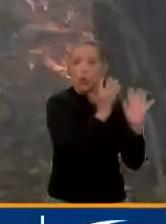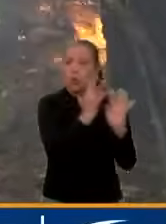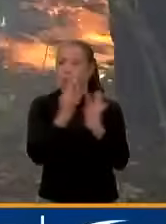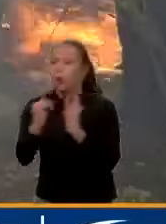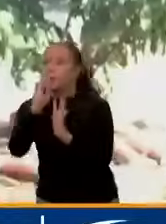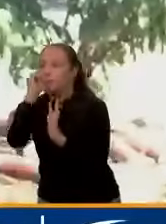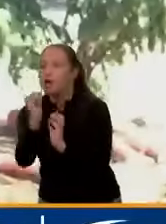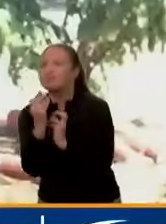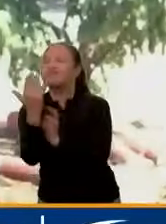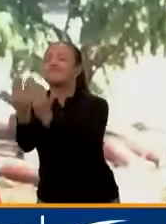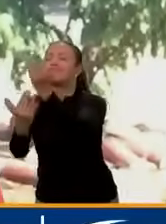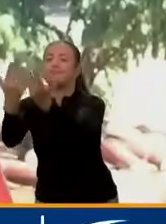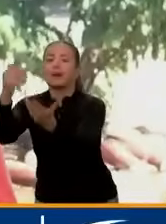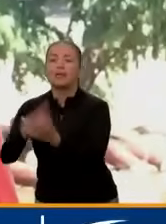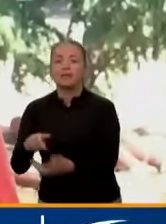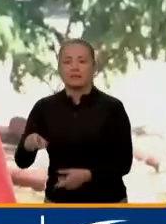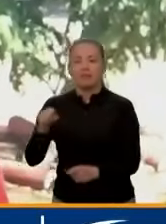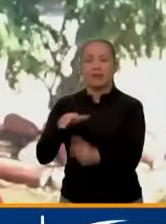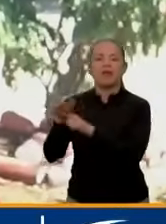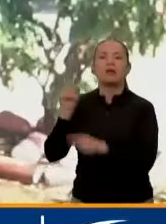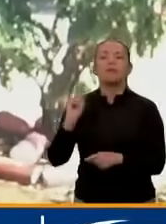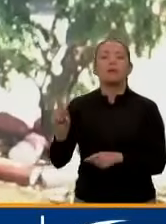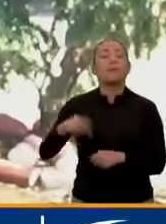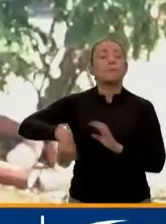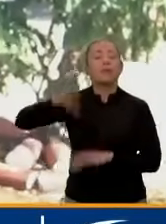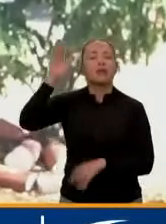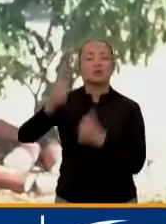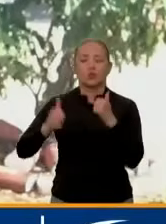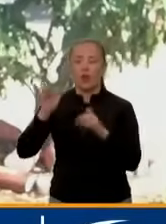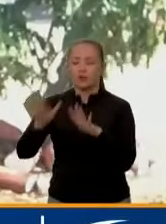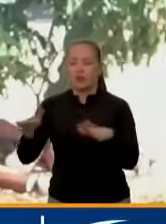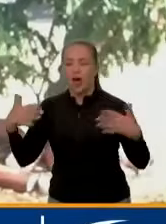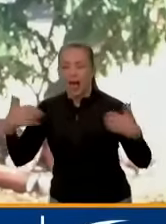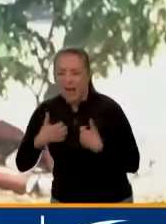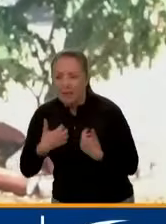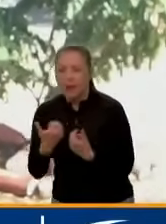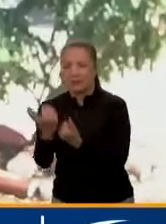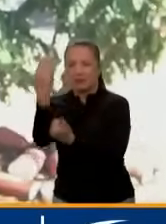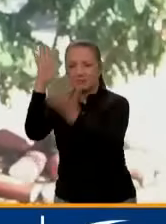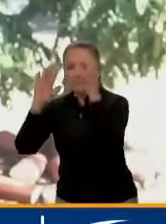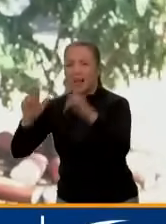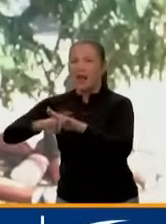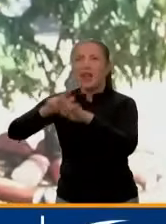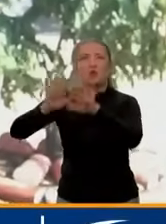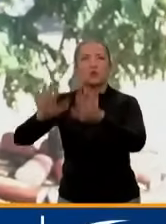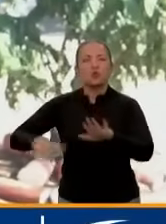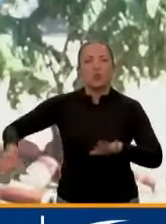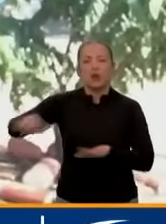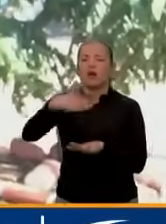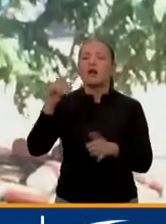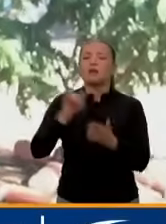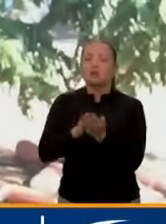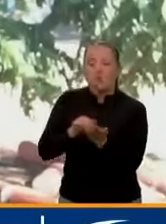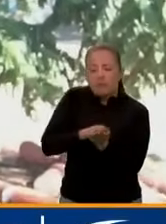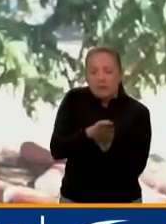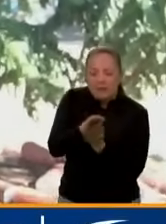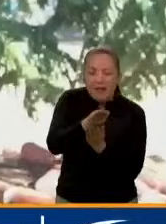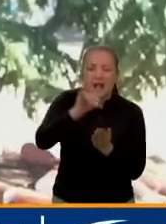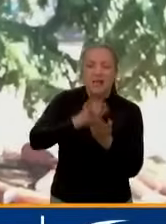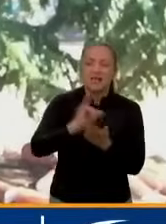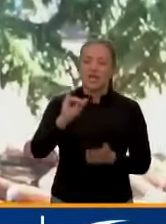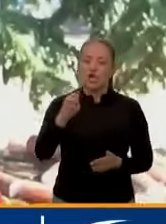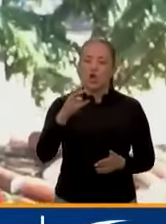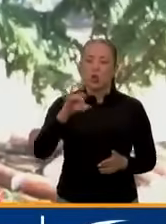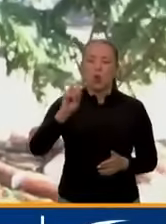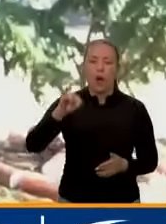factores influyen en esto, pero lo más afectado acá es la biodiversidad como la naturaleza. Tenemos iguanas quemadas, tenemos